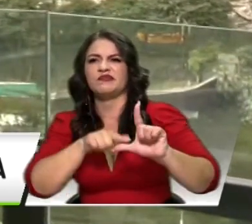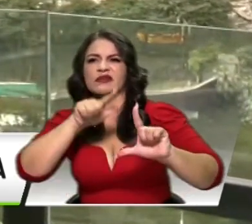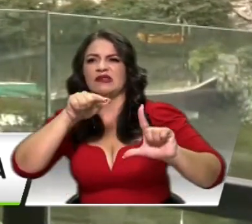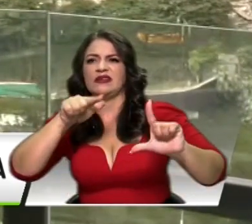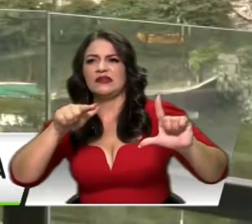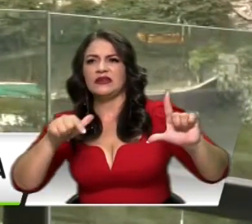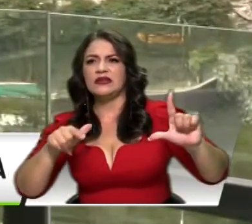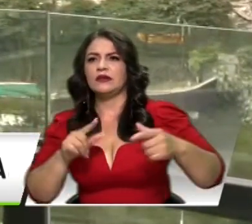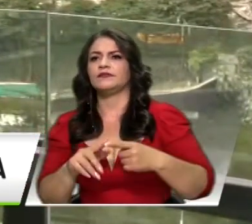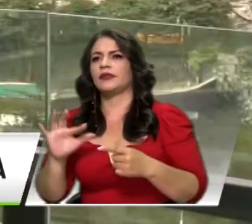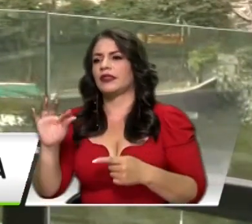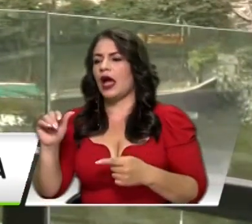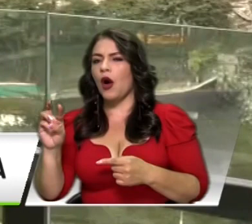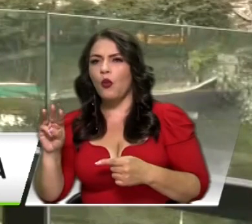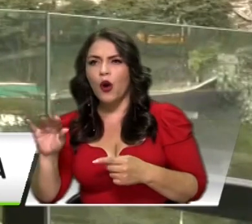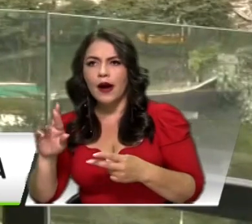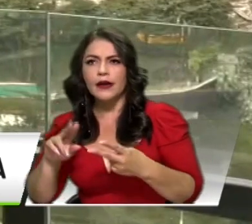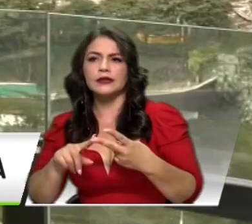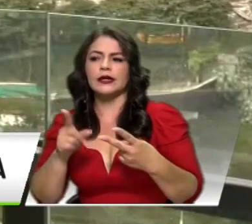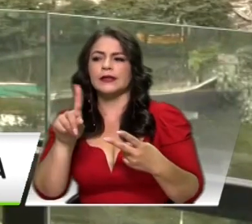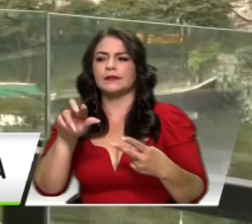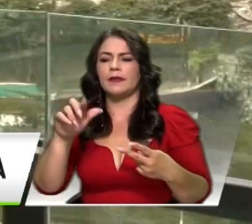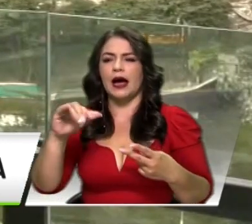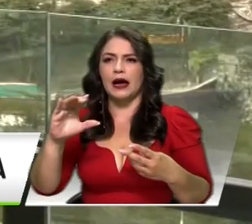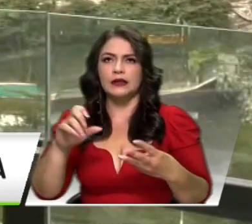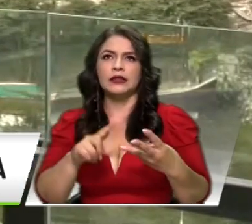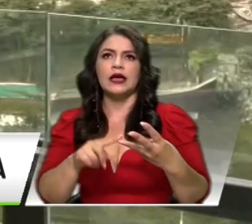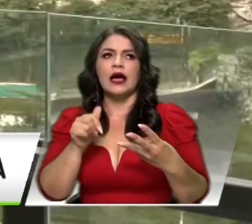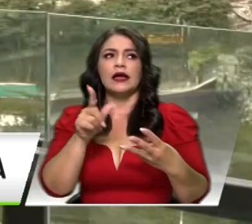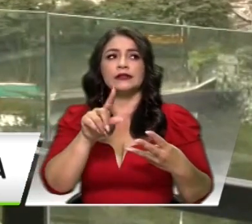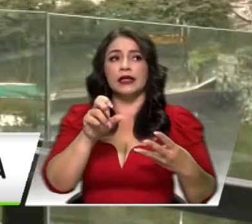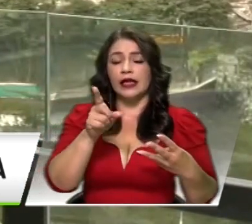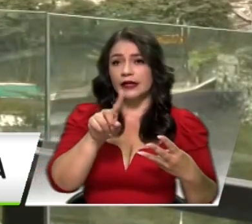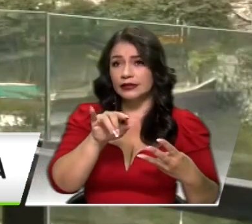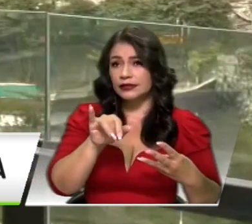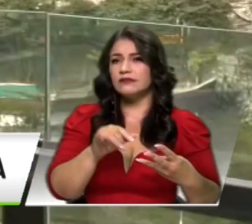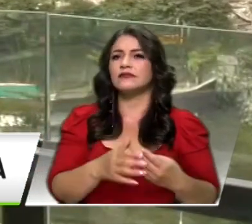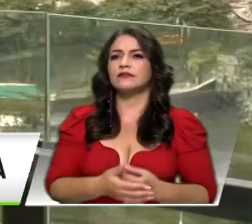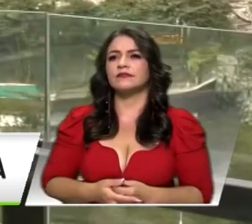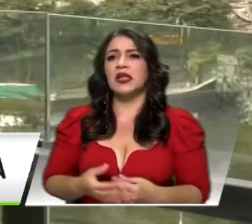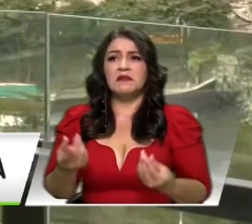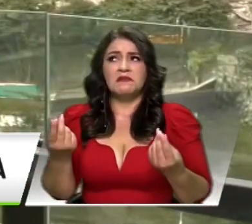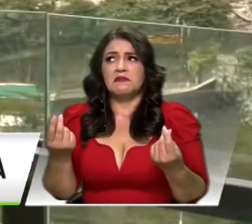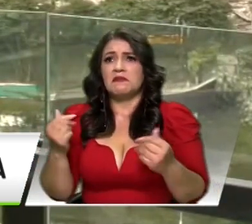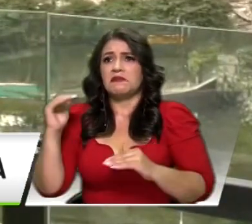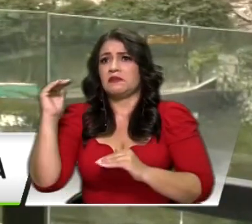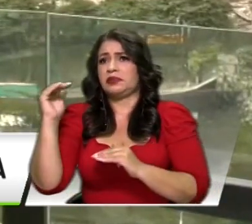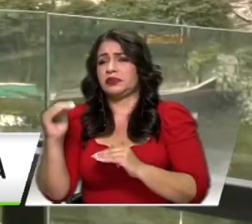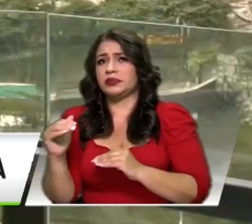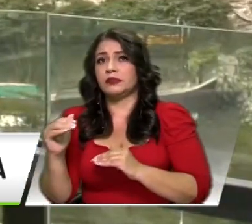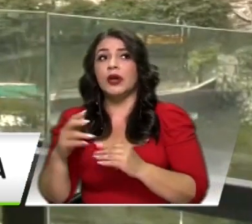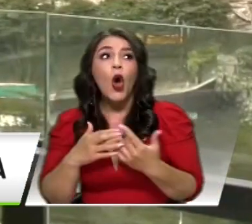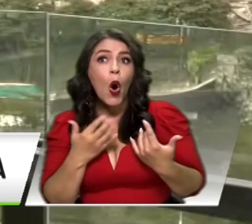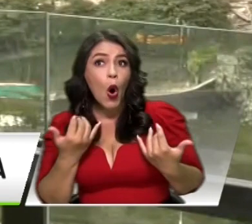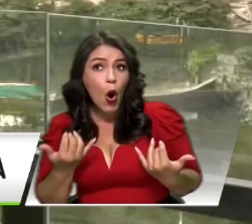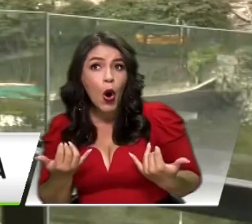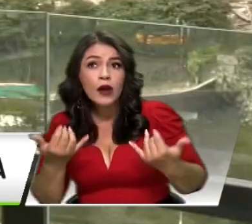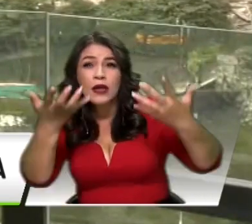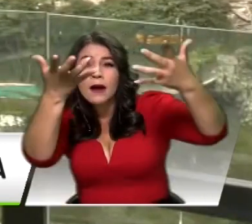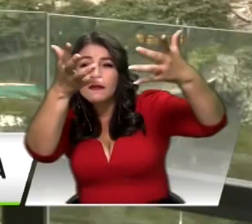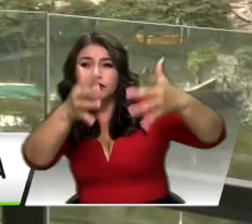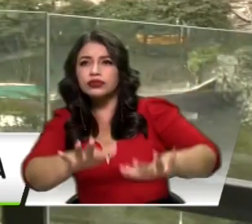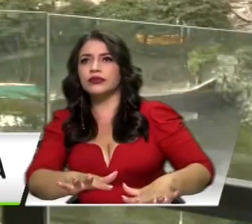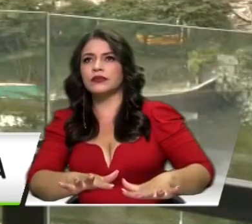el Continental, como el Space, como Asensi. Ellos habían advertido que se había desvalorizado mucho su propiedad, pero ahora, con esta